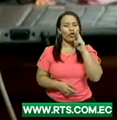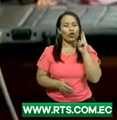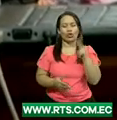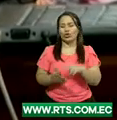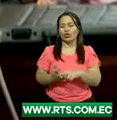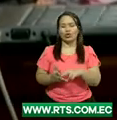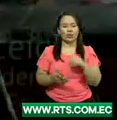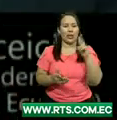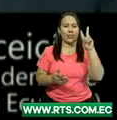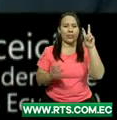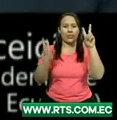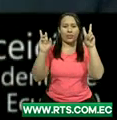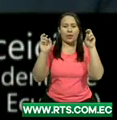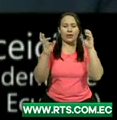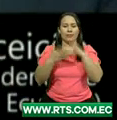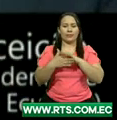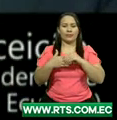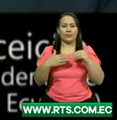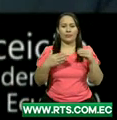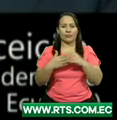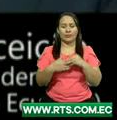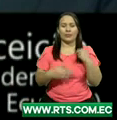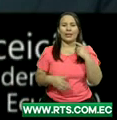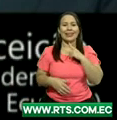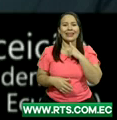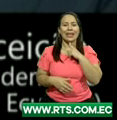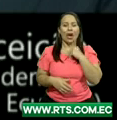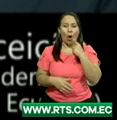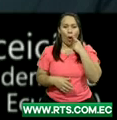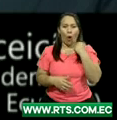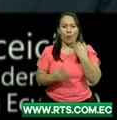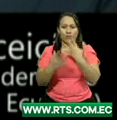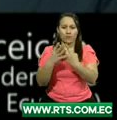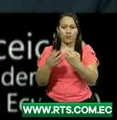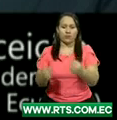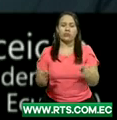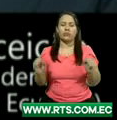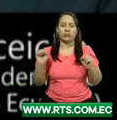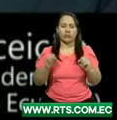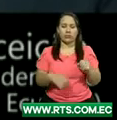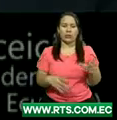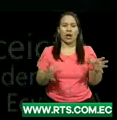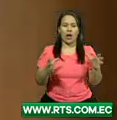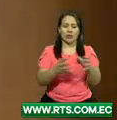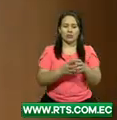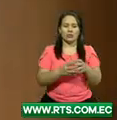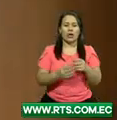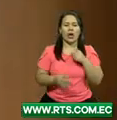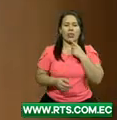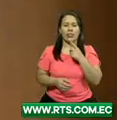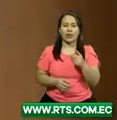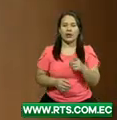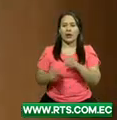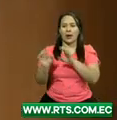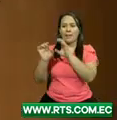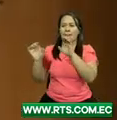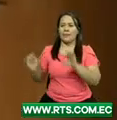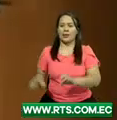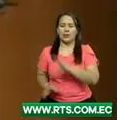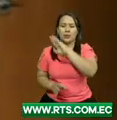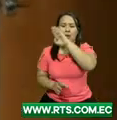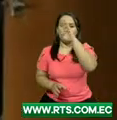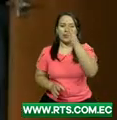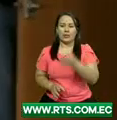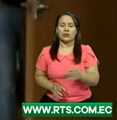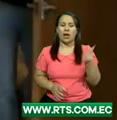de los sobres de cardo ribera tivo de grasas actualmente detenido por asociación ilícita relacionada a odebrecht también